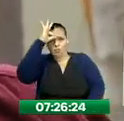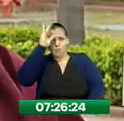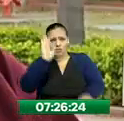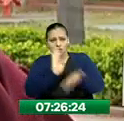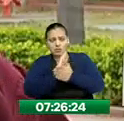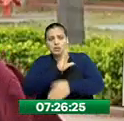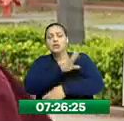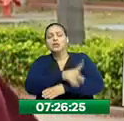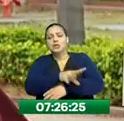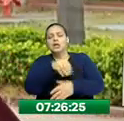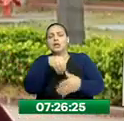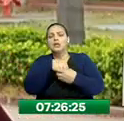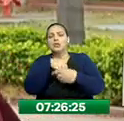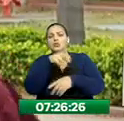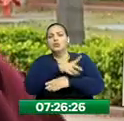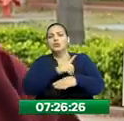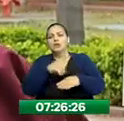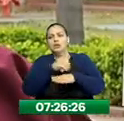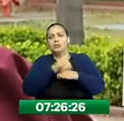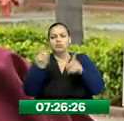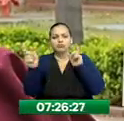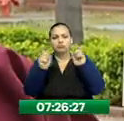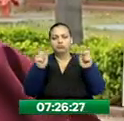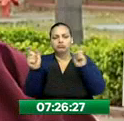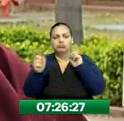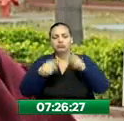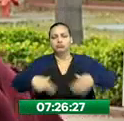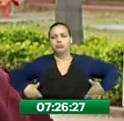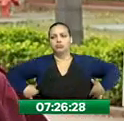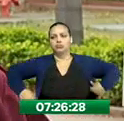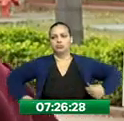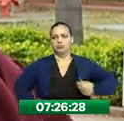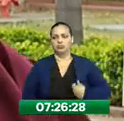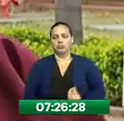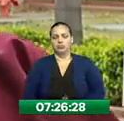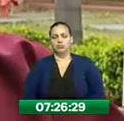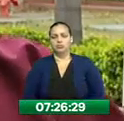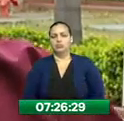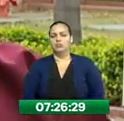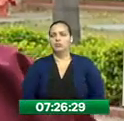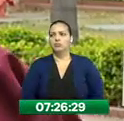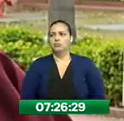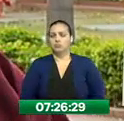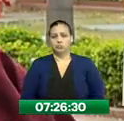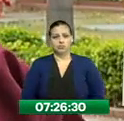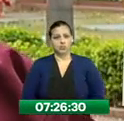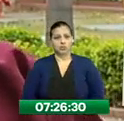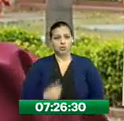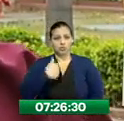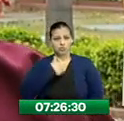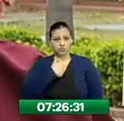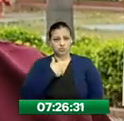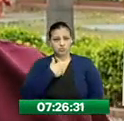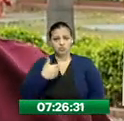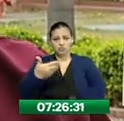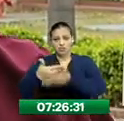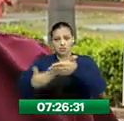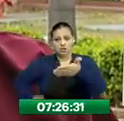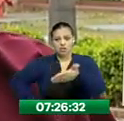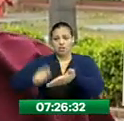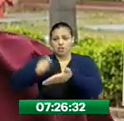causal. Yo fui jefe de la consulta externa. Nosotros no estamos vinculados en ninguna contratación y adquisición